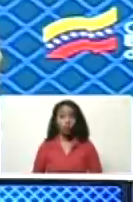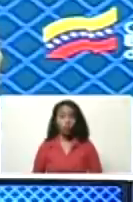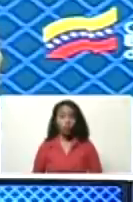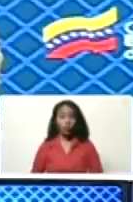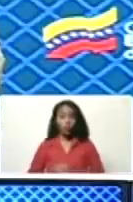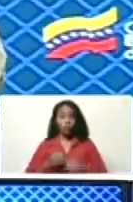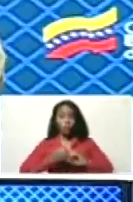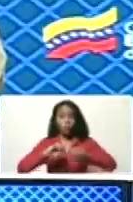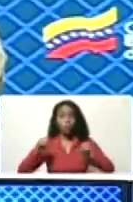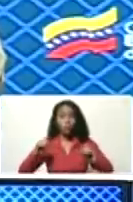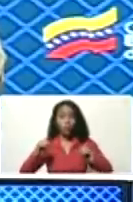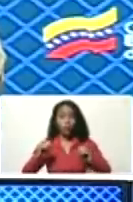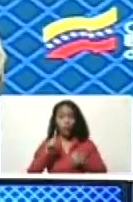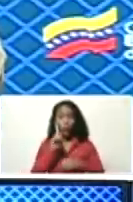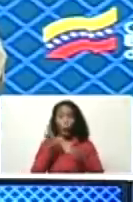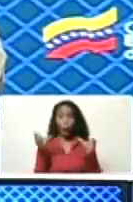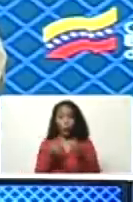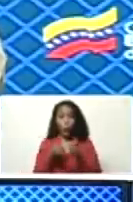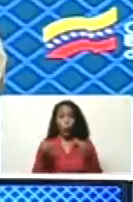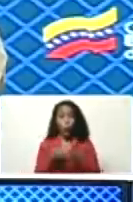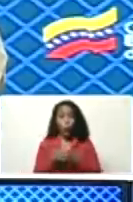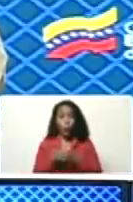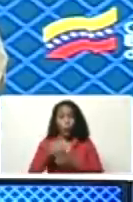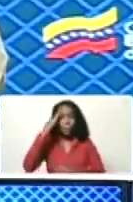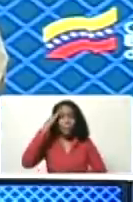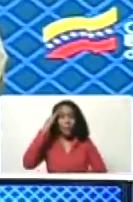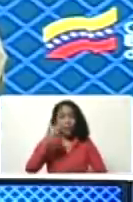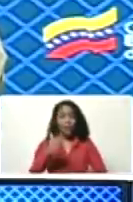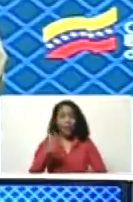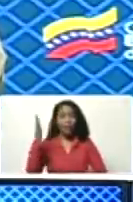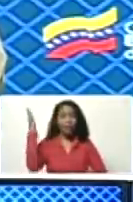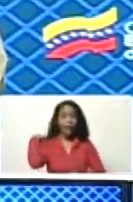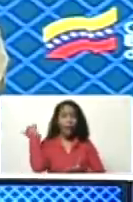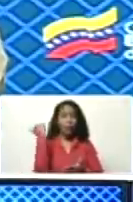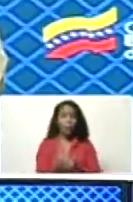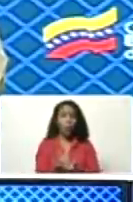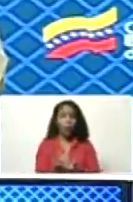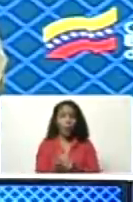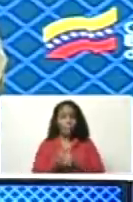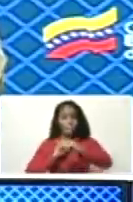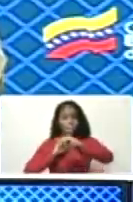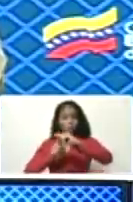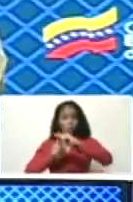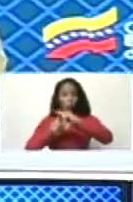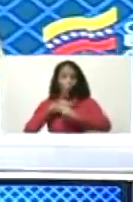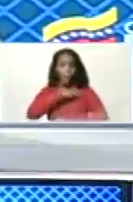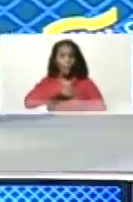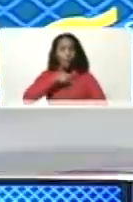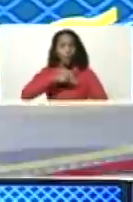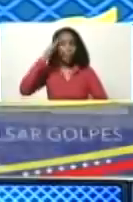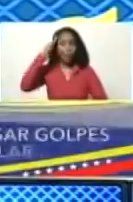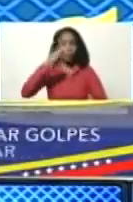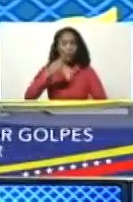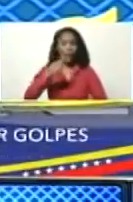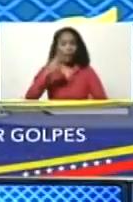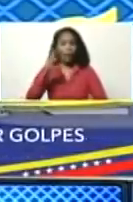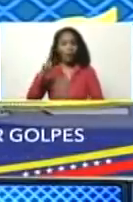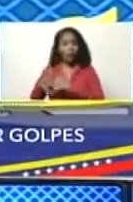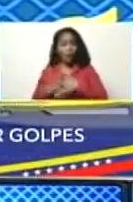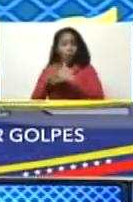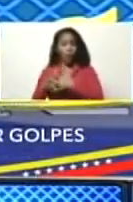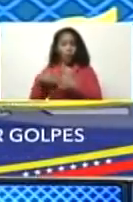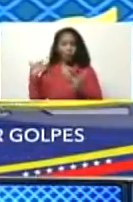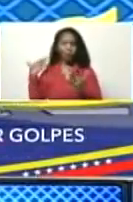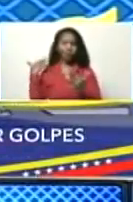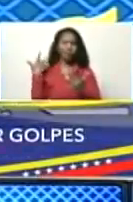oligarquía y un grupo de militares traidores captados por la misión militar norteamericana durante